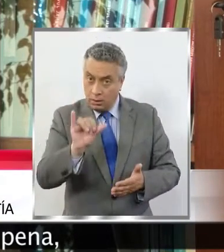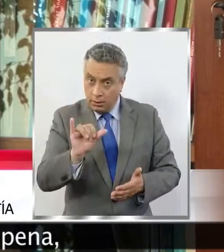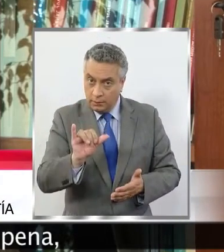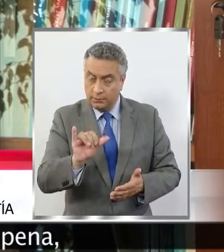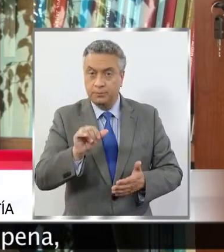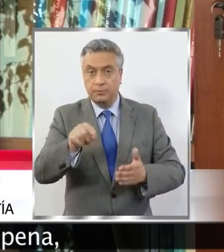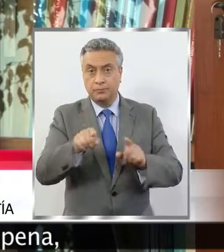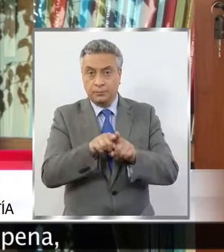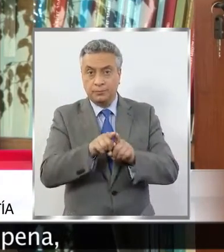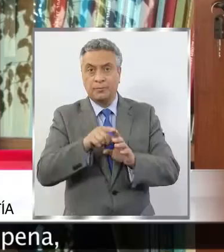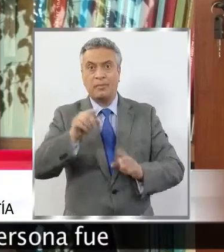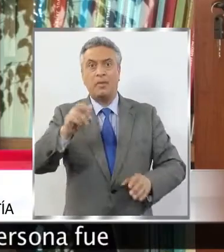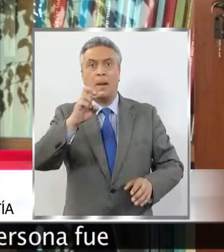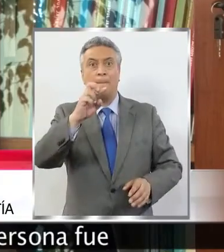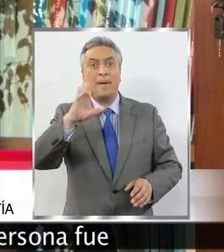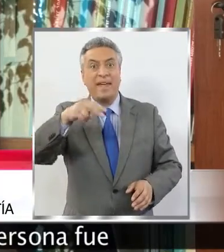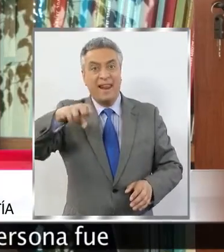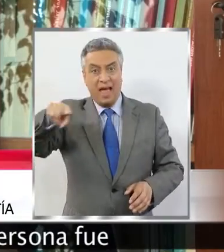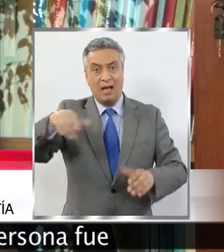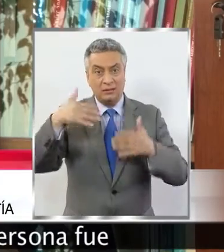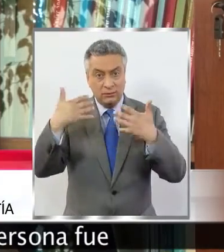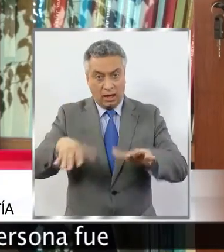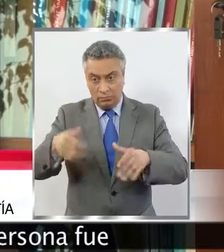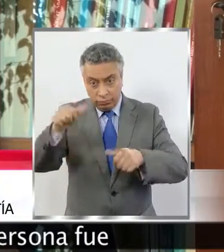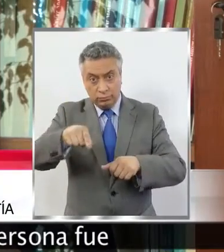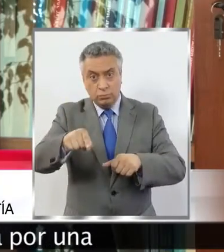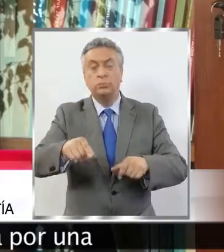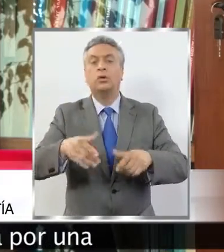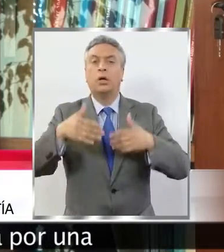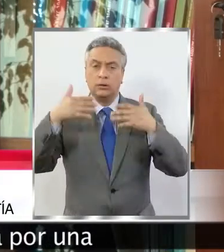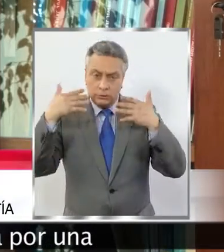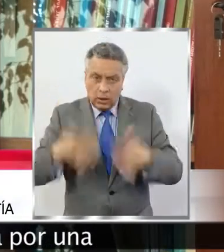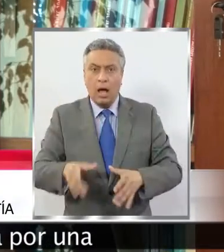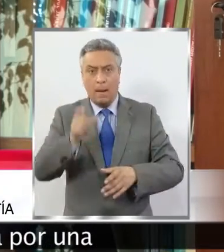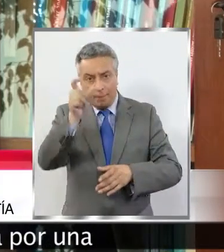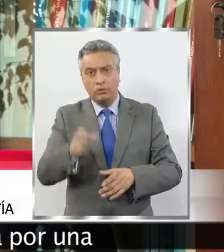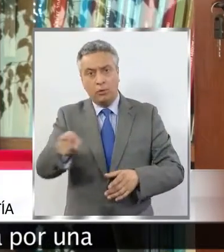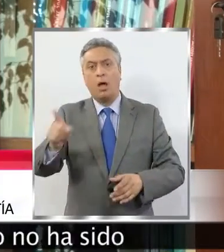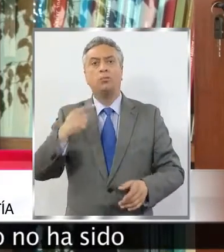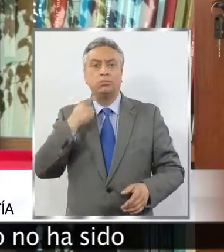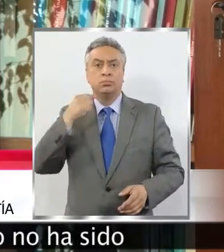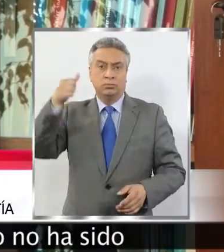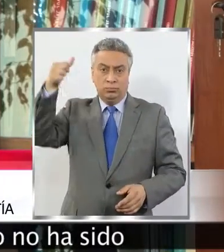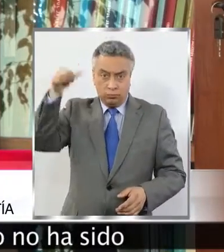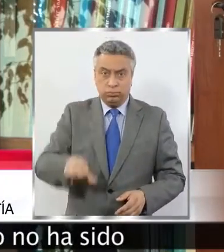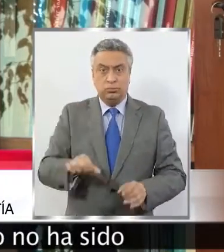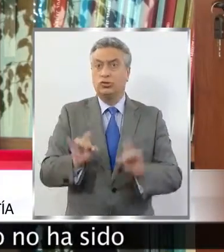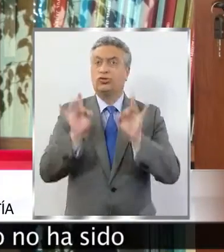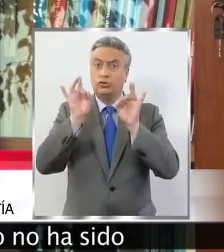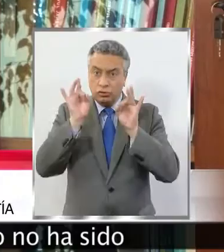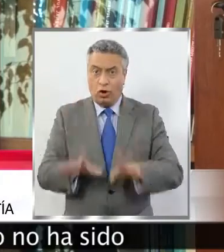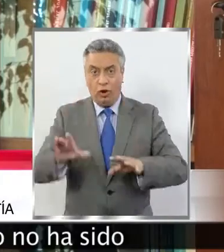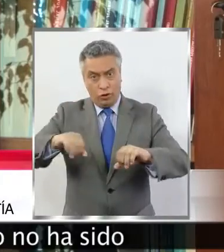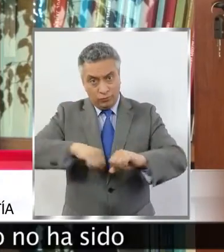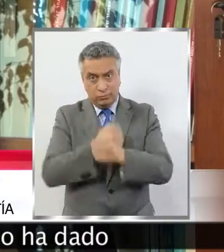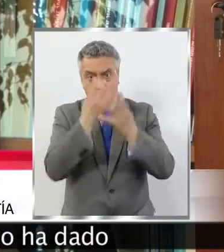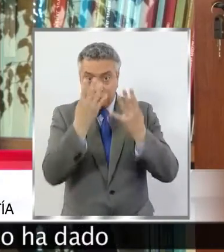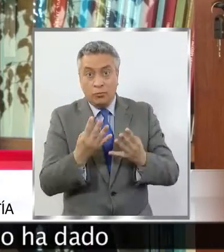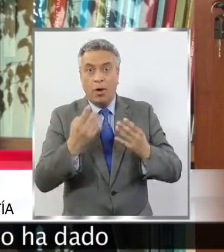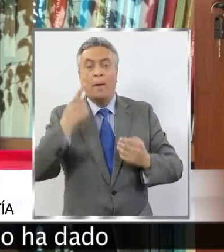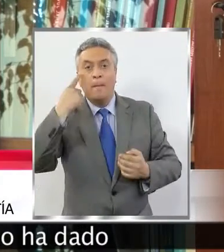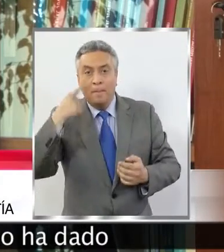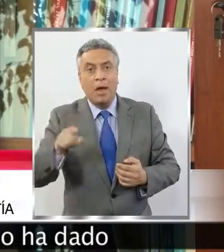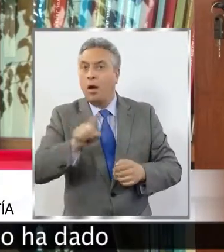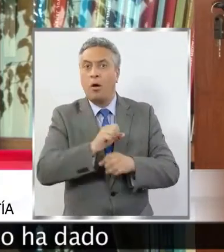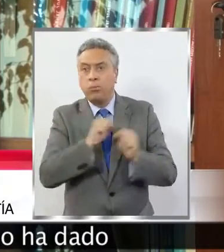Y la prescripción de la pena tiene lugar cuando ya la persona fue efectivamente condenada por una sentencia ejecutoriada, pero no ha sido